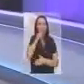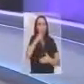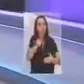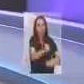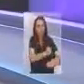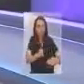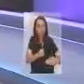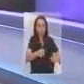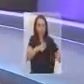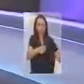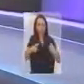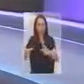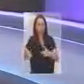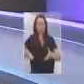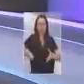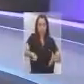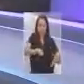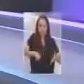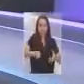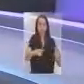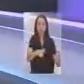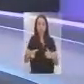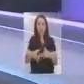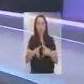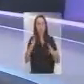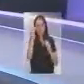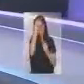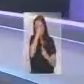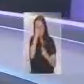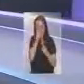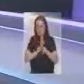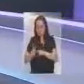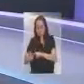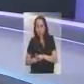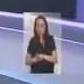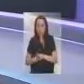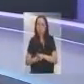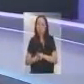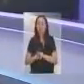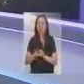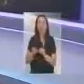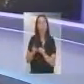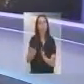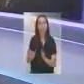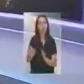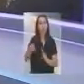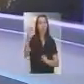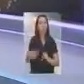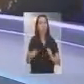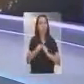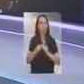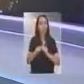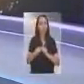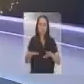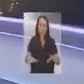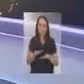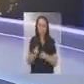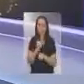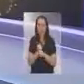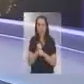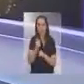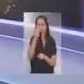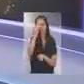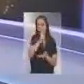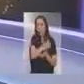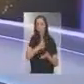cocina, ollas, sartenes, platos y mucha preocupación. Y para liberar a dueñas y dueños de casa de esa labor, en un día